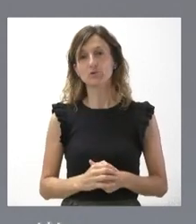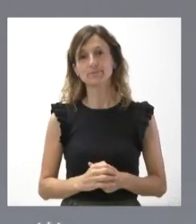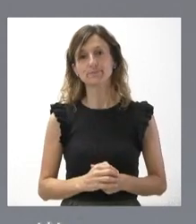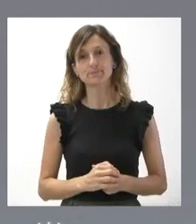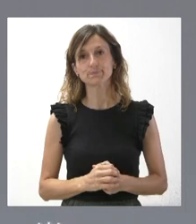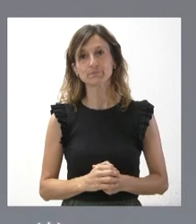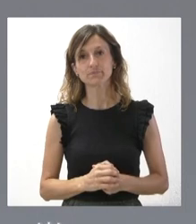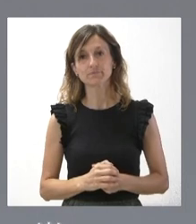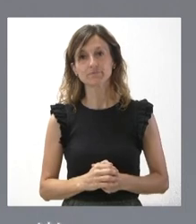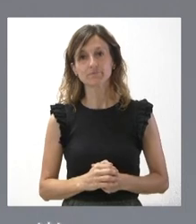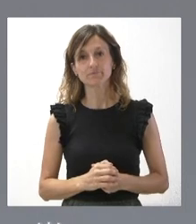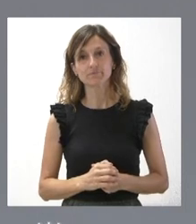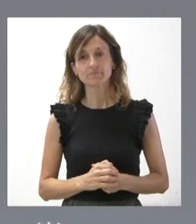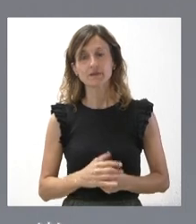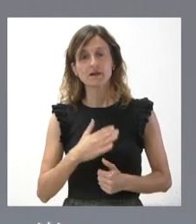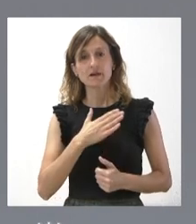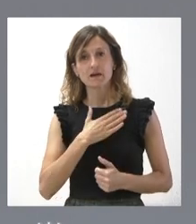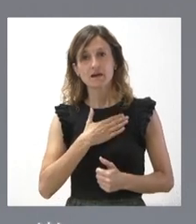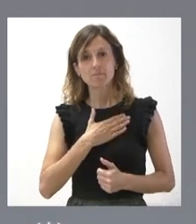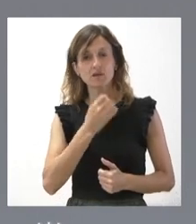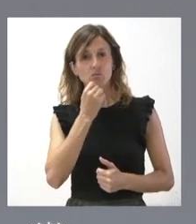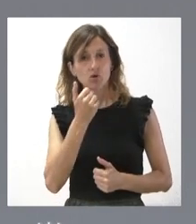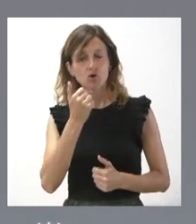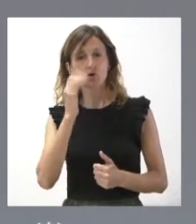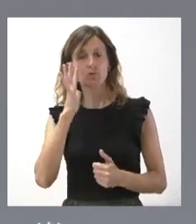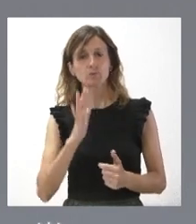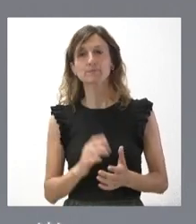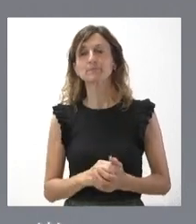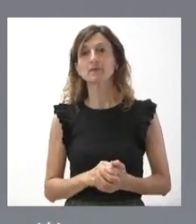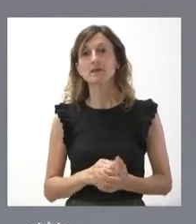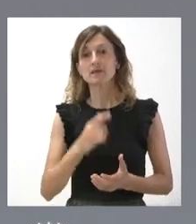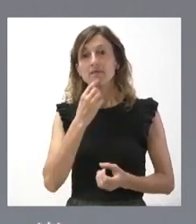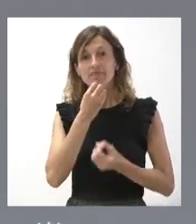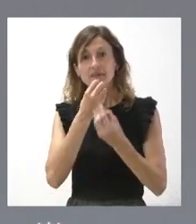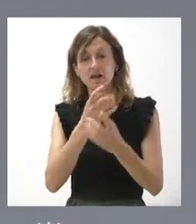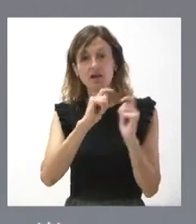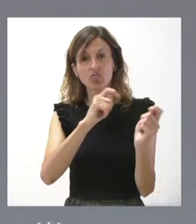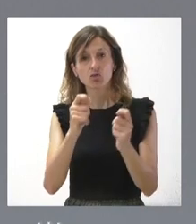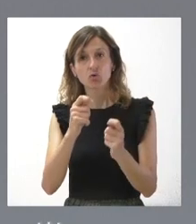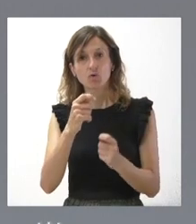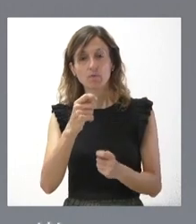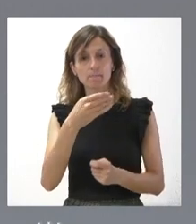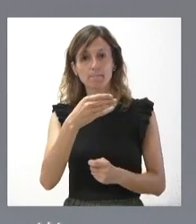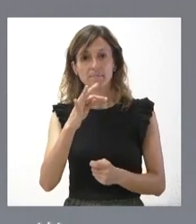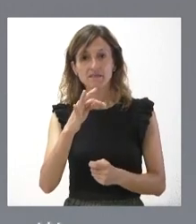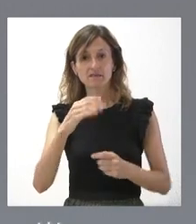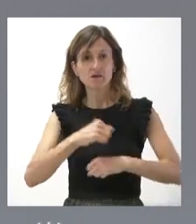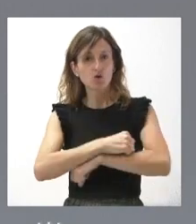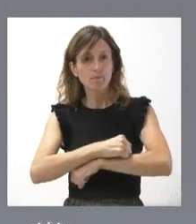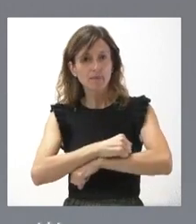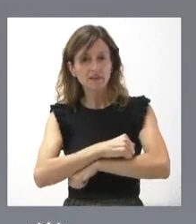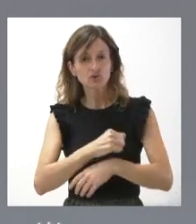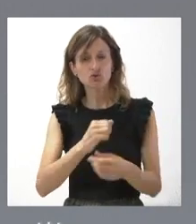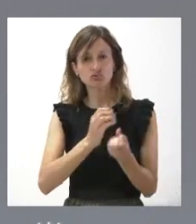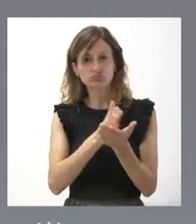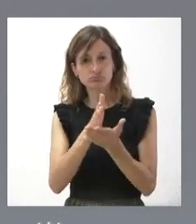ejemplo que a mí me resulta paradigmático. Se han declarado BIT muchos conventos, muchos